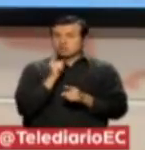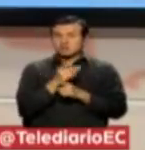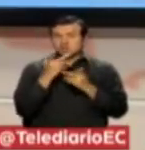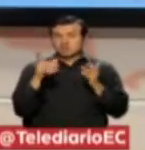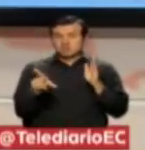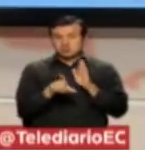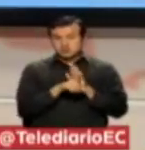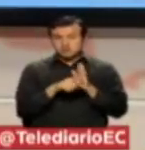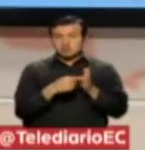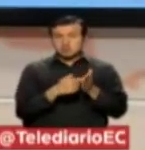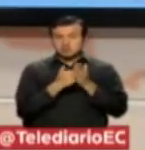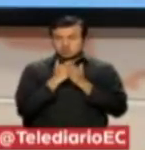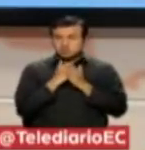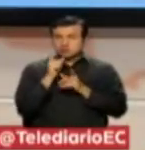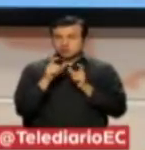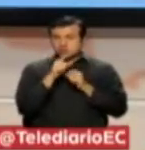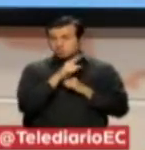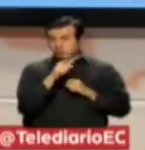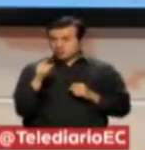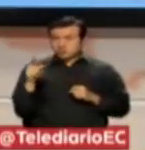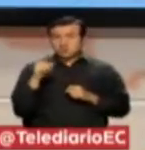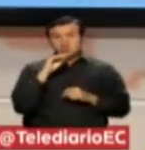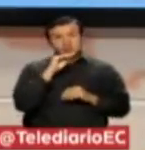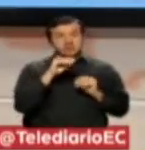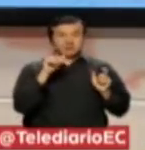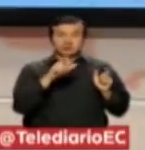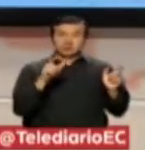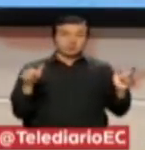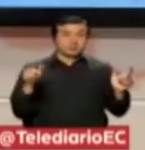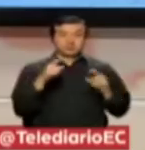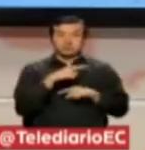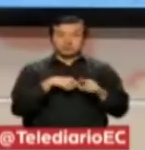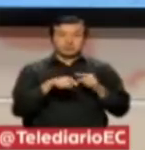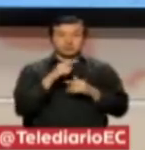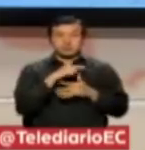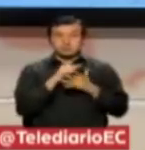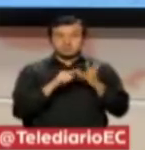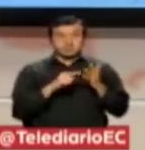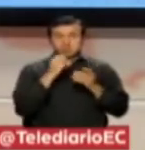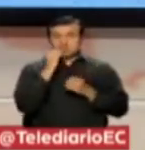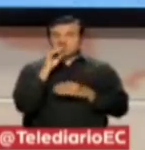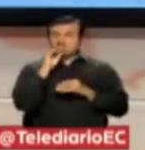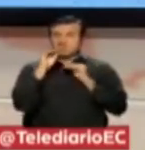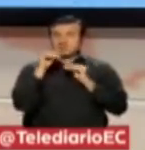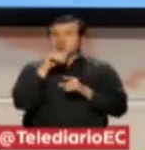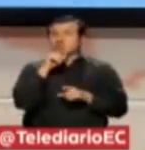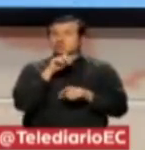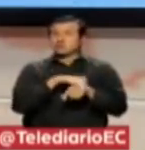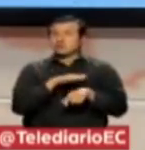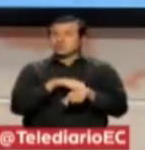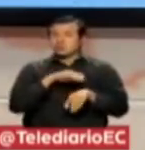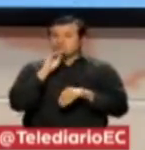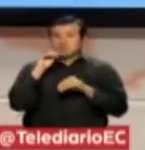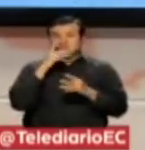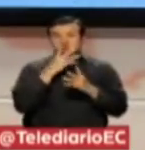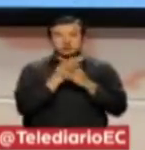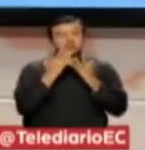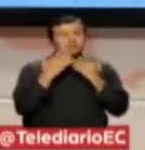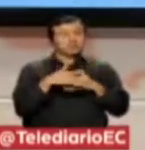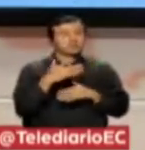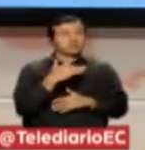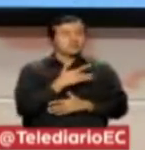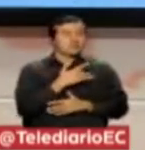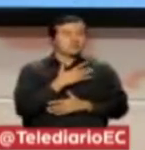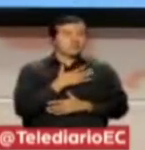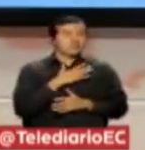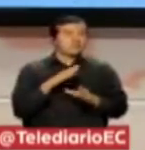ley nos permitiría ir donde las personas de la acería y decirles, señores, si ustedes no, en este momento, no delatan a los verdaderos propietarios, están presos.